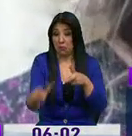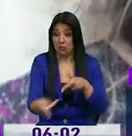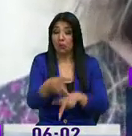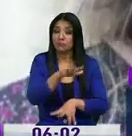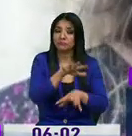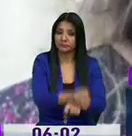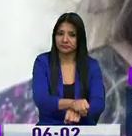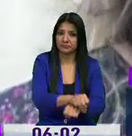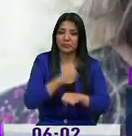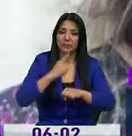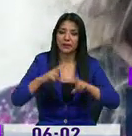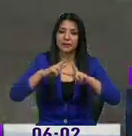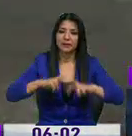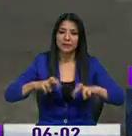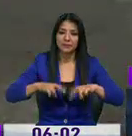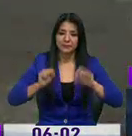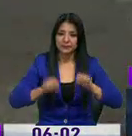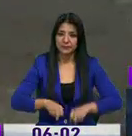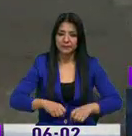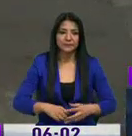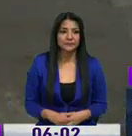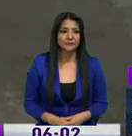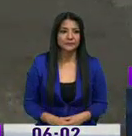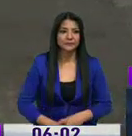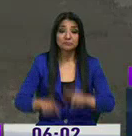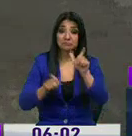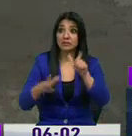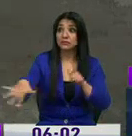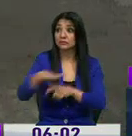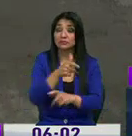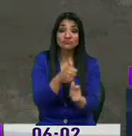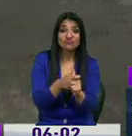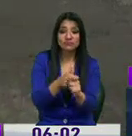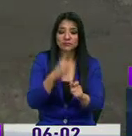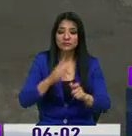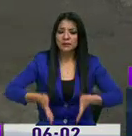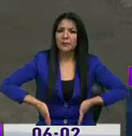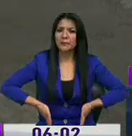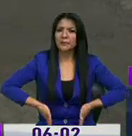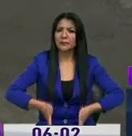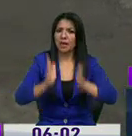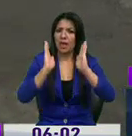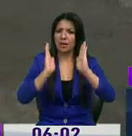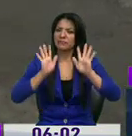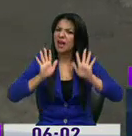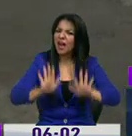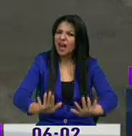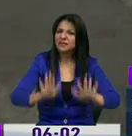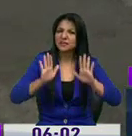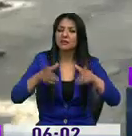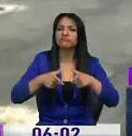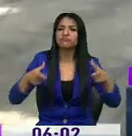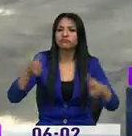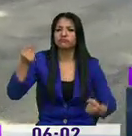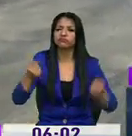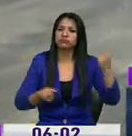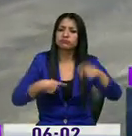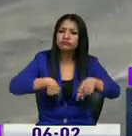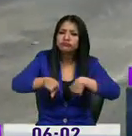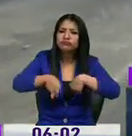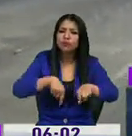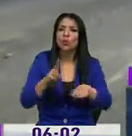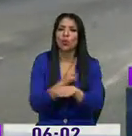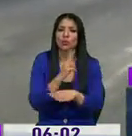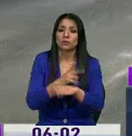retenido para los fines de investigación según moradores del lugar esta vía es muy utilizada por el transporte pesado y muchos